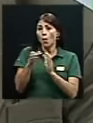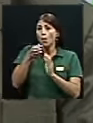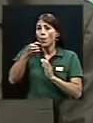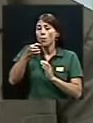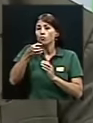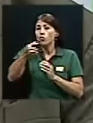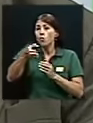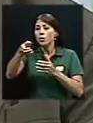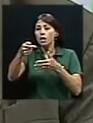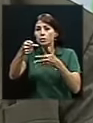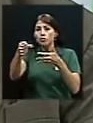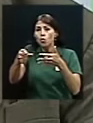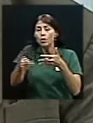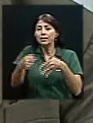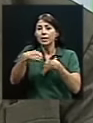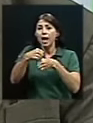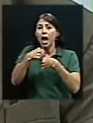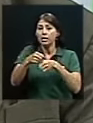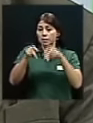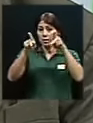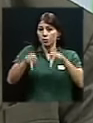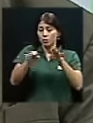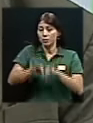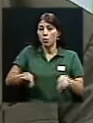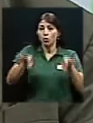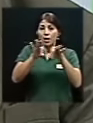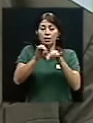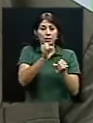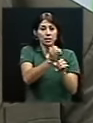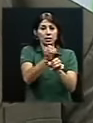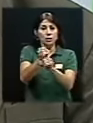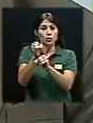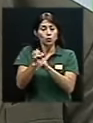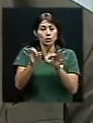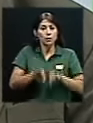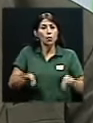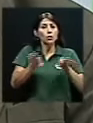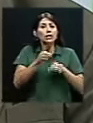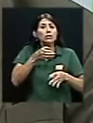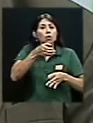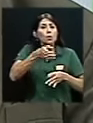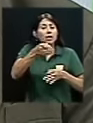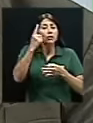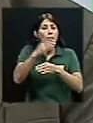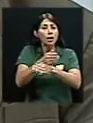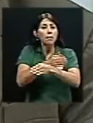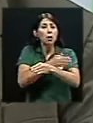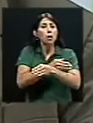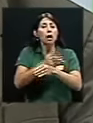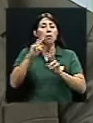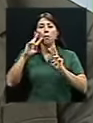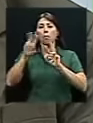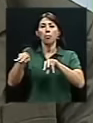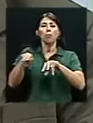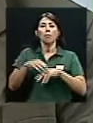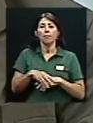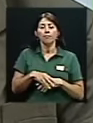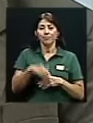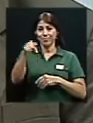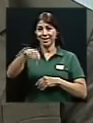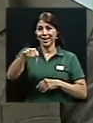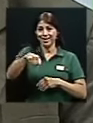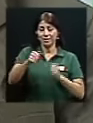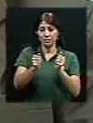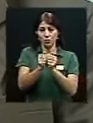hacen personalidades y que hacen instituciones para mejorar los proyectos. Aquí y con